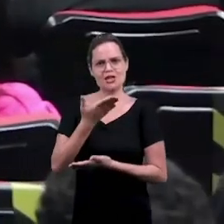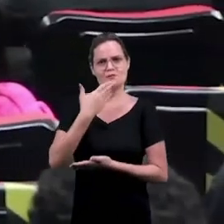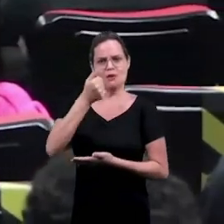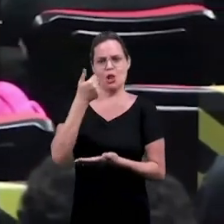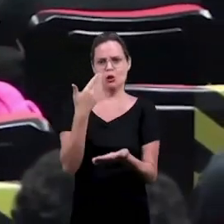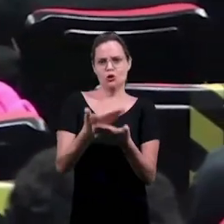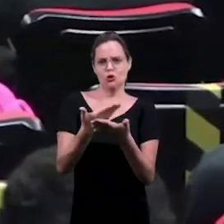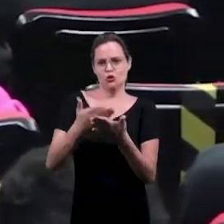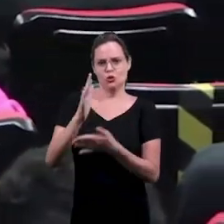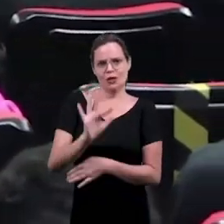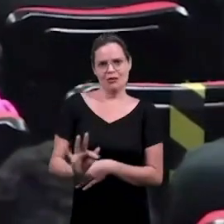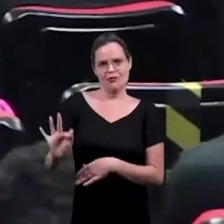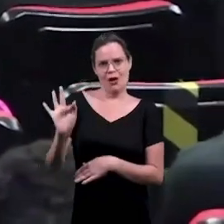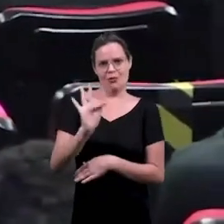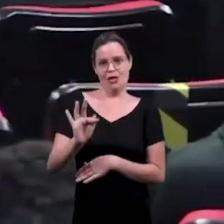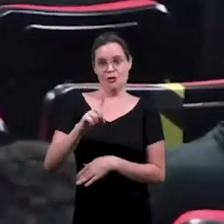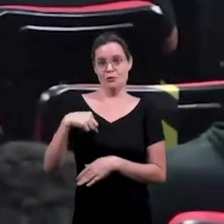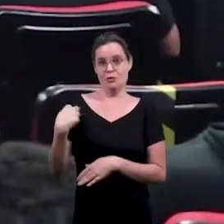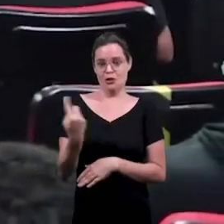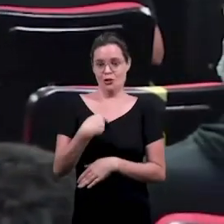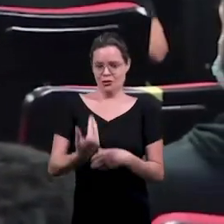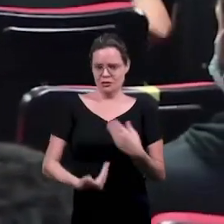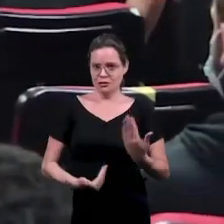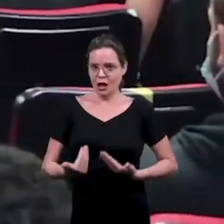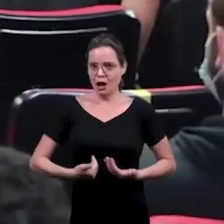alcance nacional, que ofrecerá